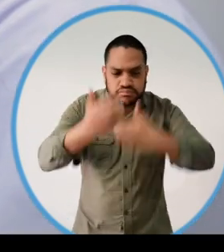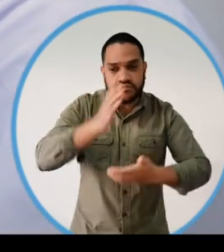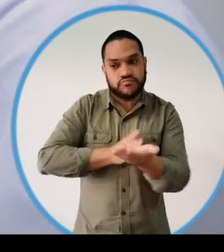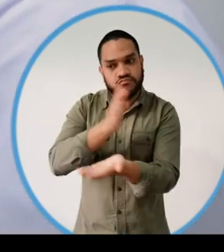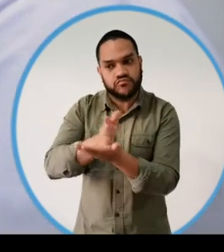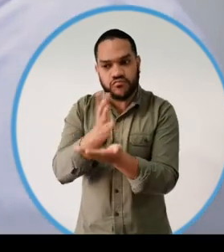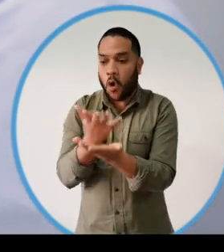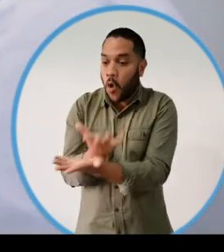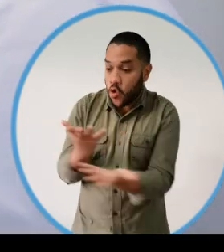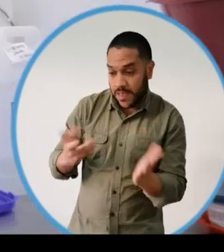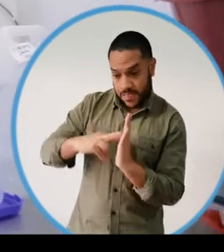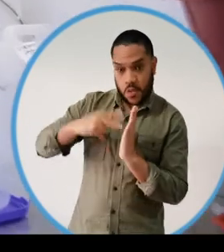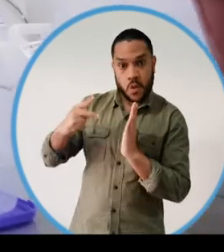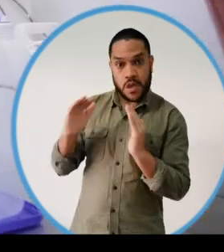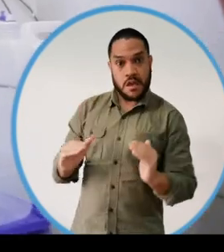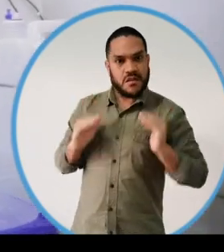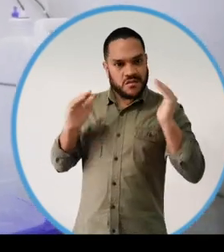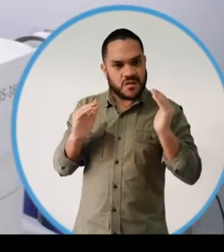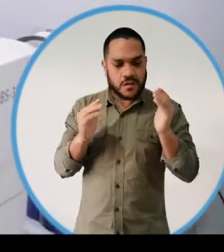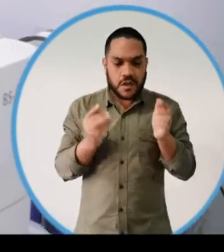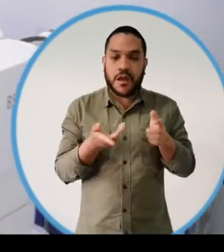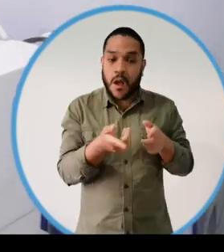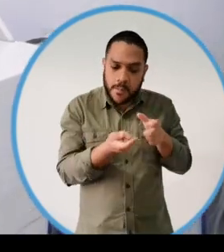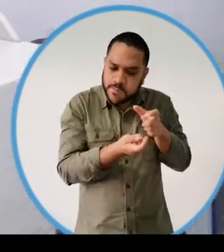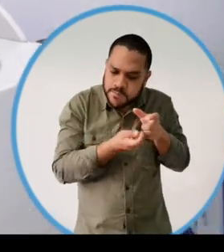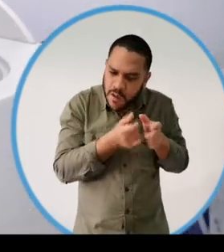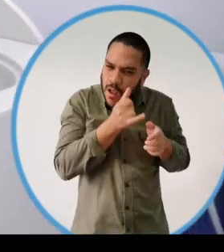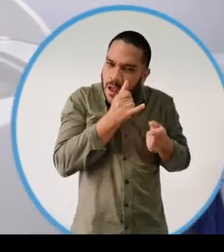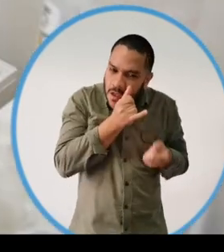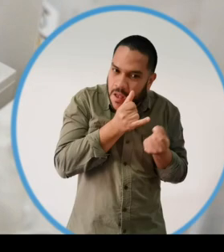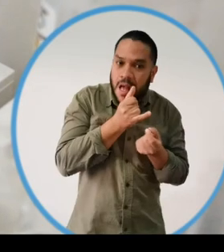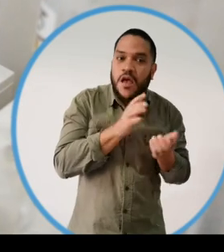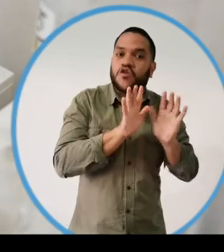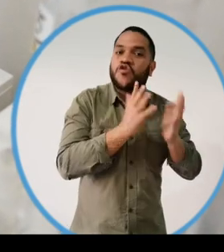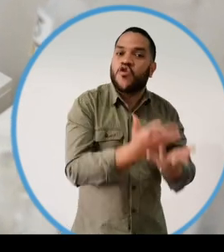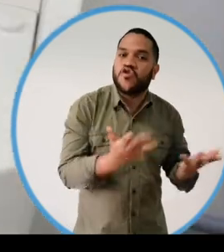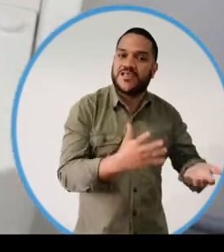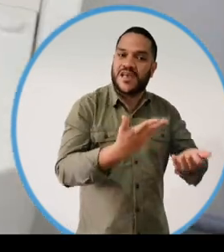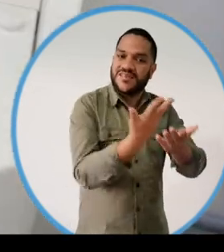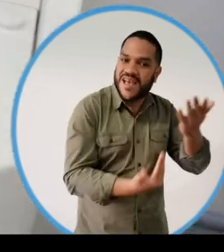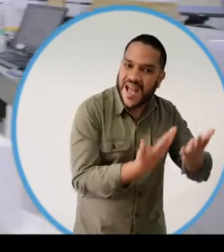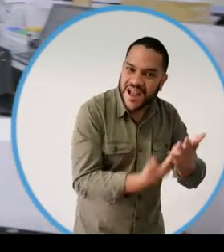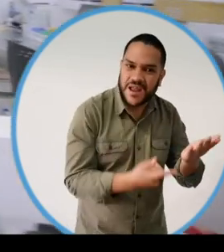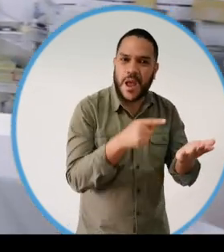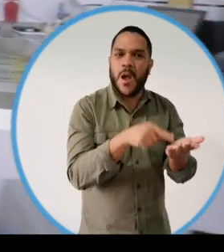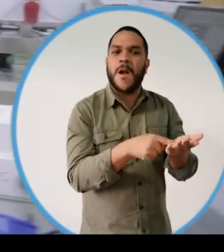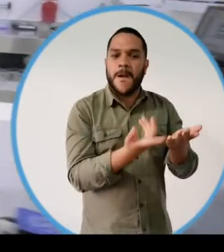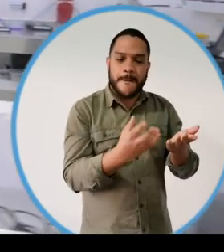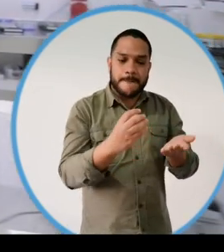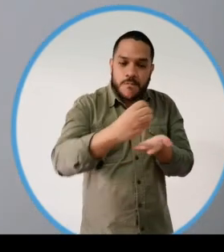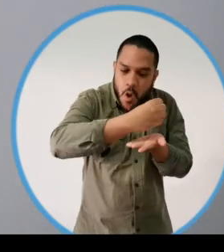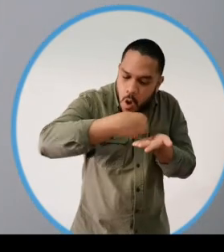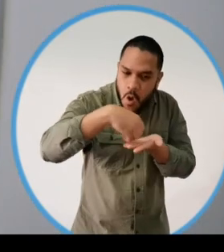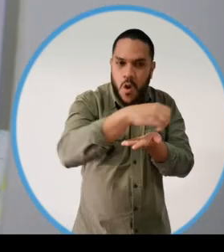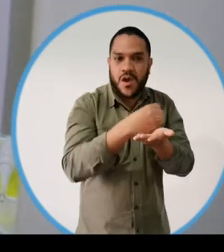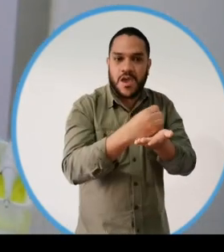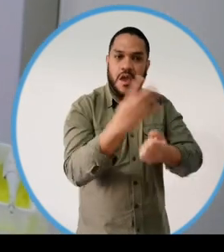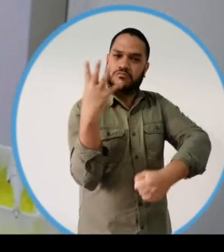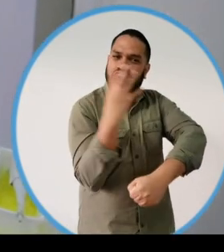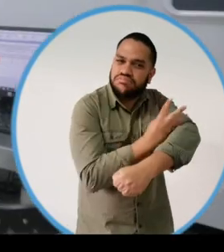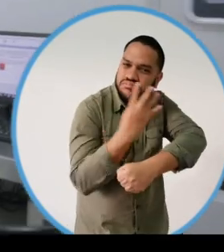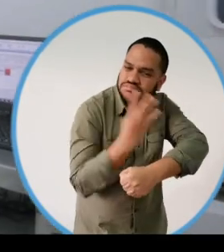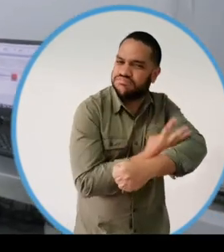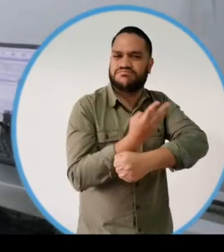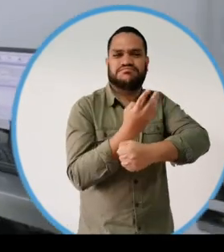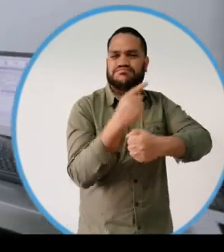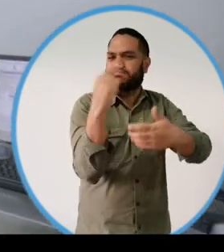alta complejidad para hemocultivo, química, coagulación, microbiología, servicio transfusional automatizado,